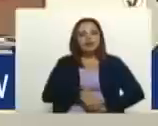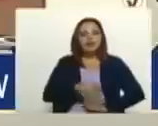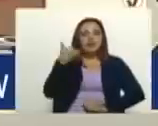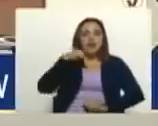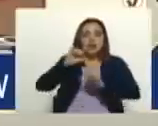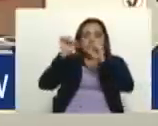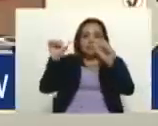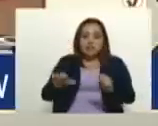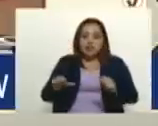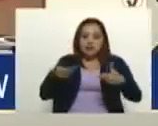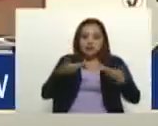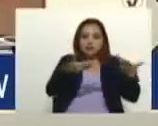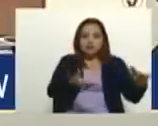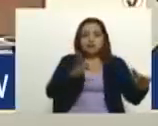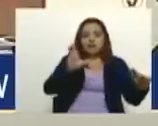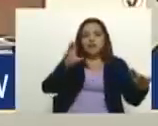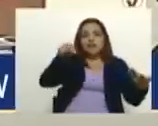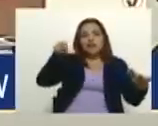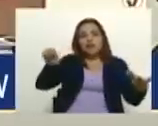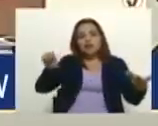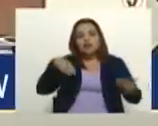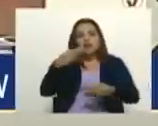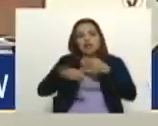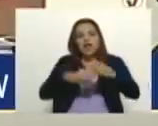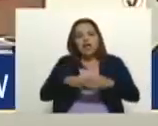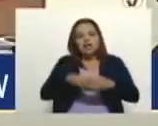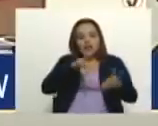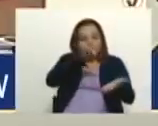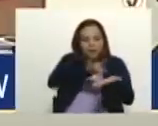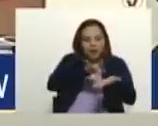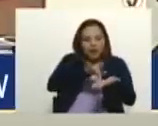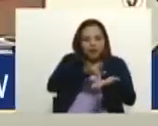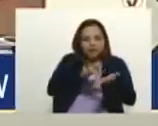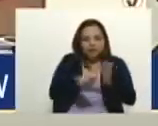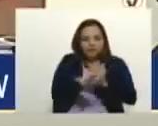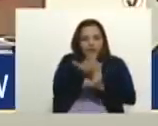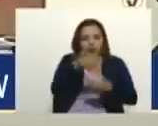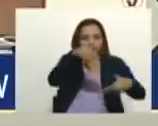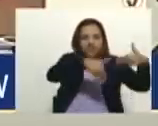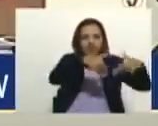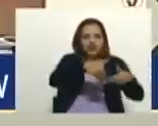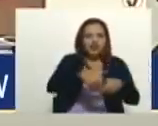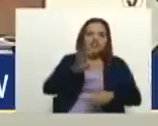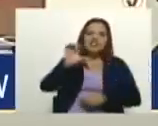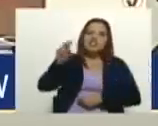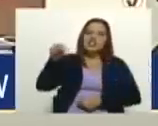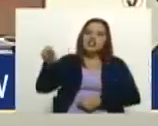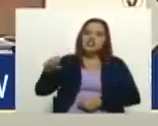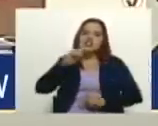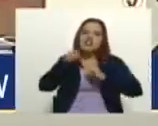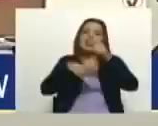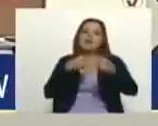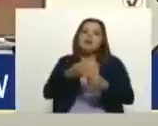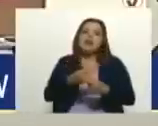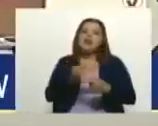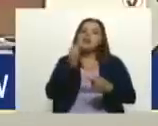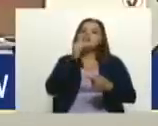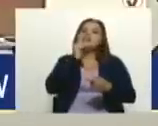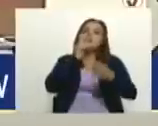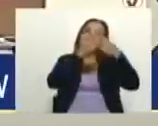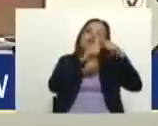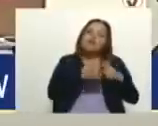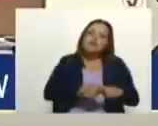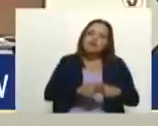sistema es el CNE. Quien pone las máquinas es el CNE. Quien da los escrutinios es el CNE.